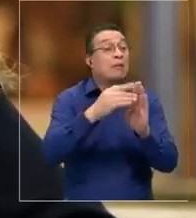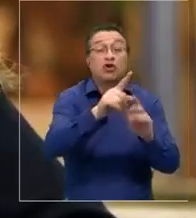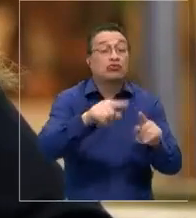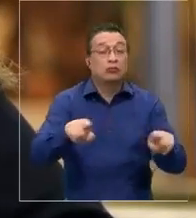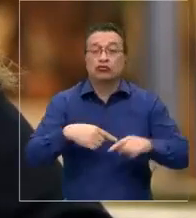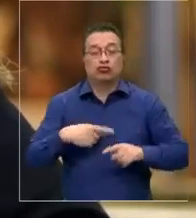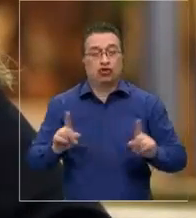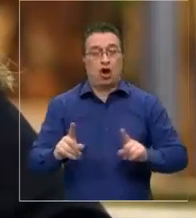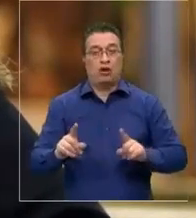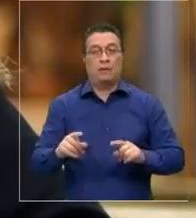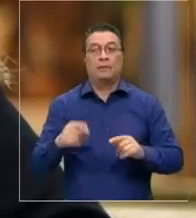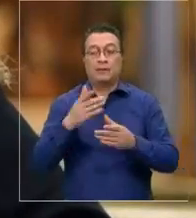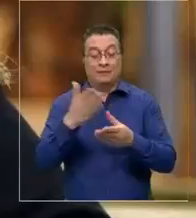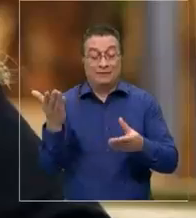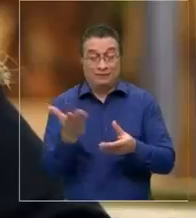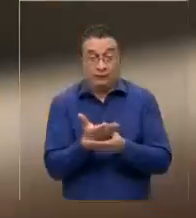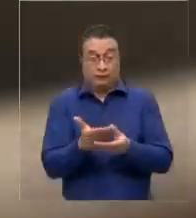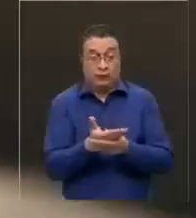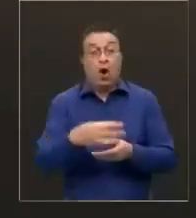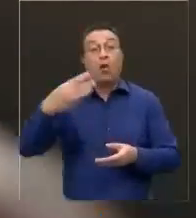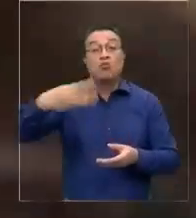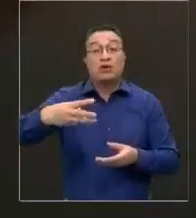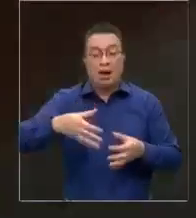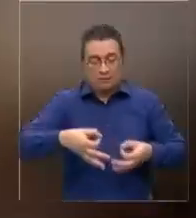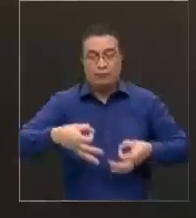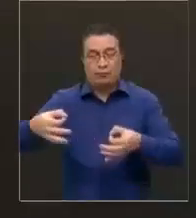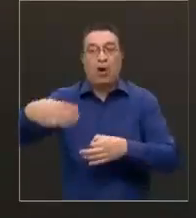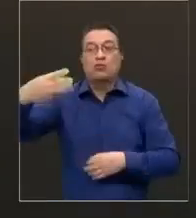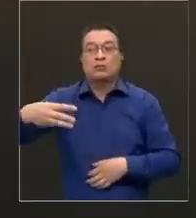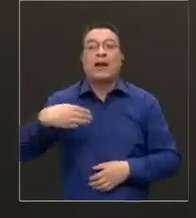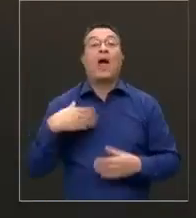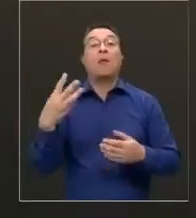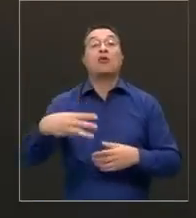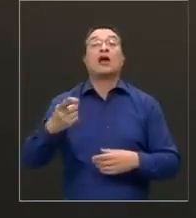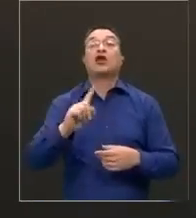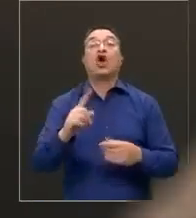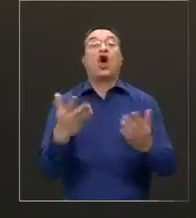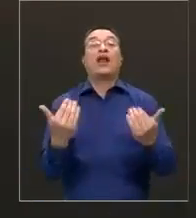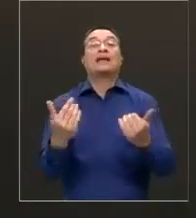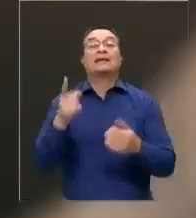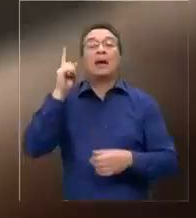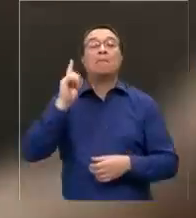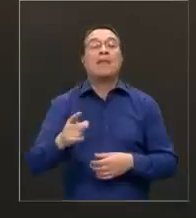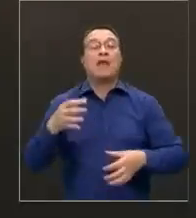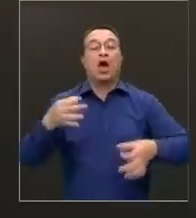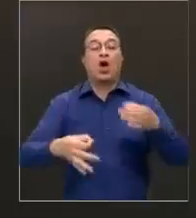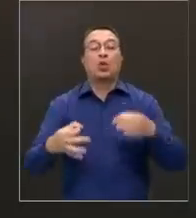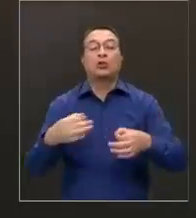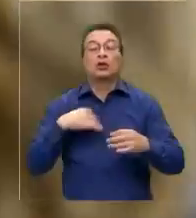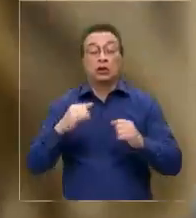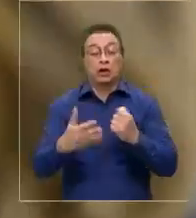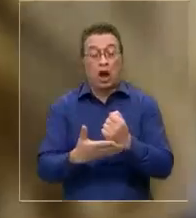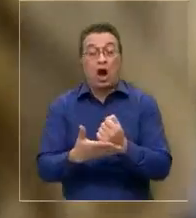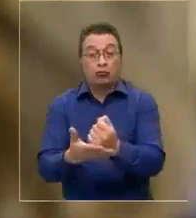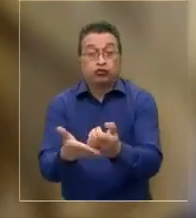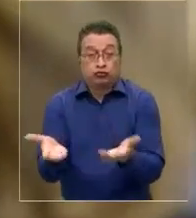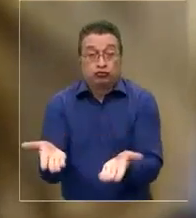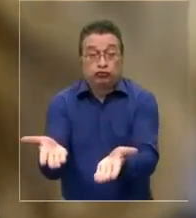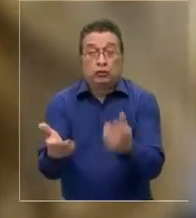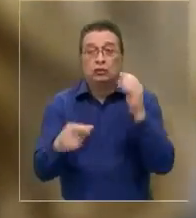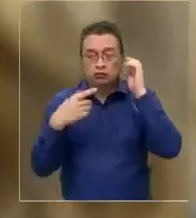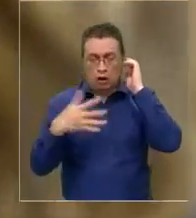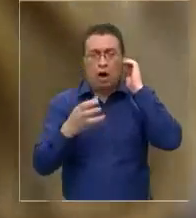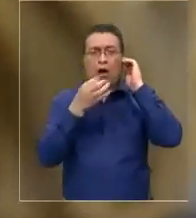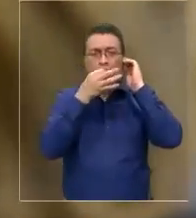solicitud. El archivo digital le llega a la municipalidad. No necesitaba la municipalidad una orden judicial si quería colaborar. Hemos